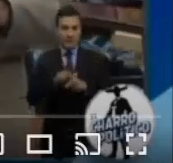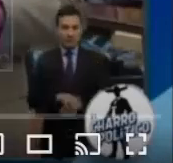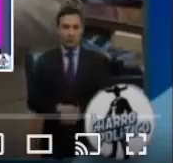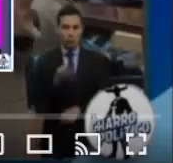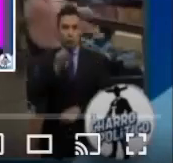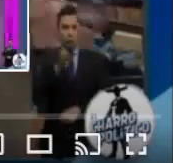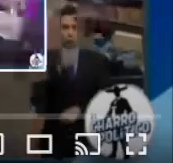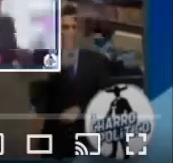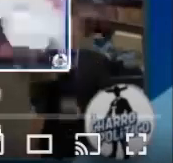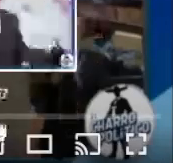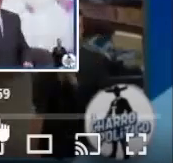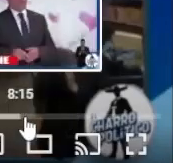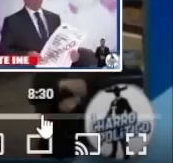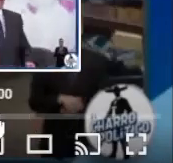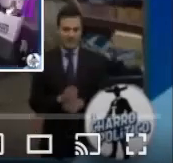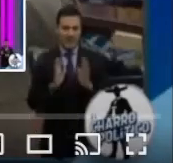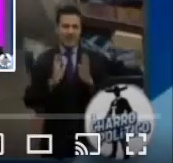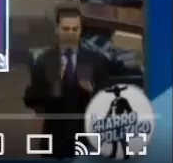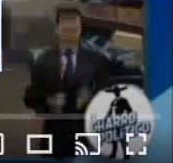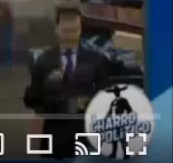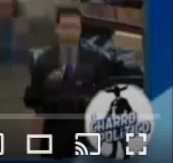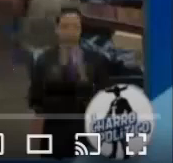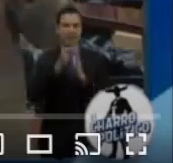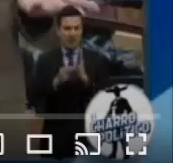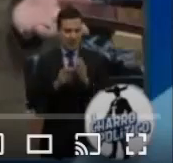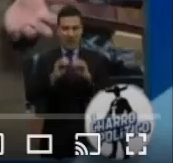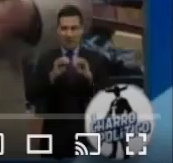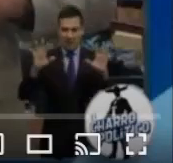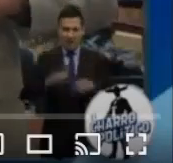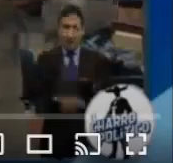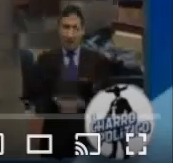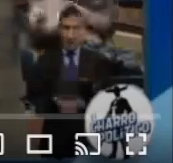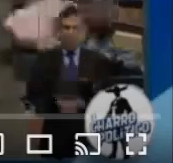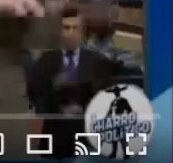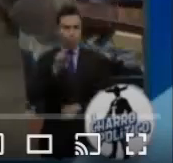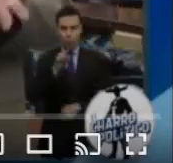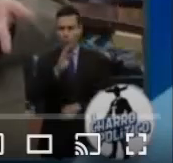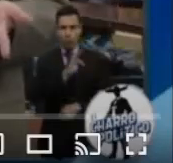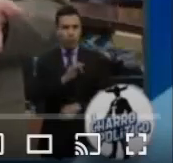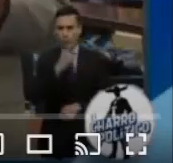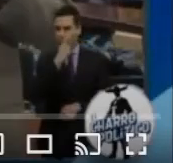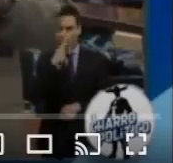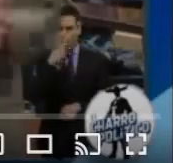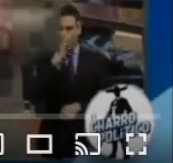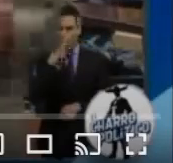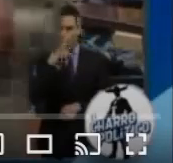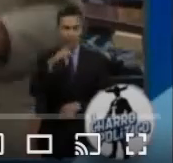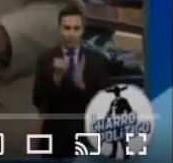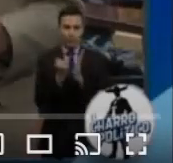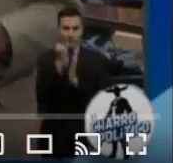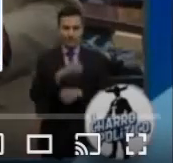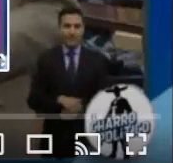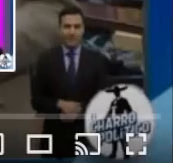ha diseñado reglas claras y transparentes y un formato que facilitará la libre expresión de las ideas en condiciones